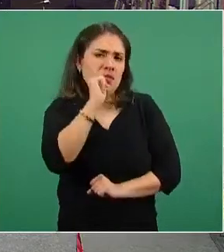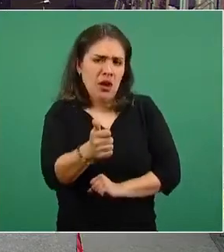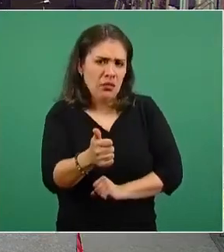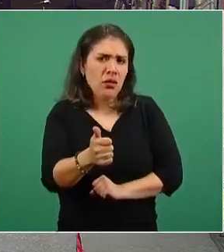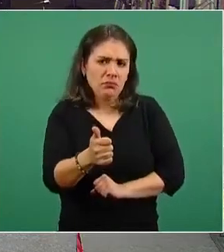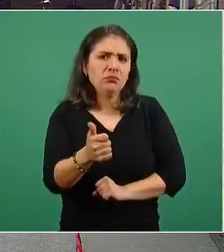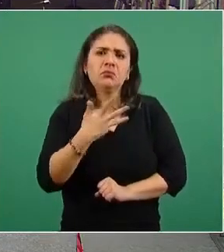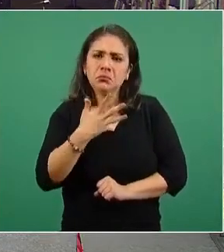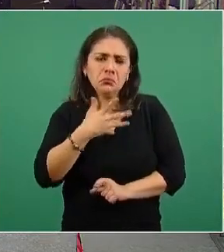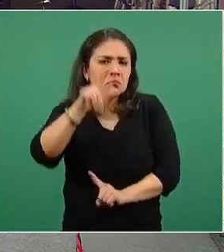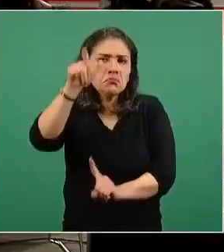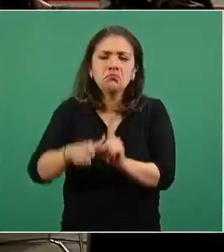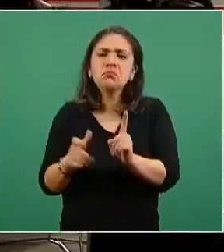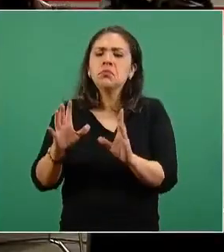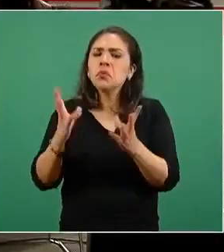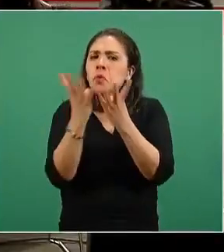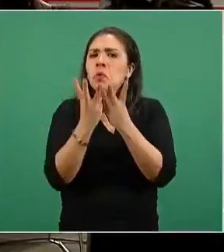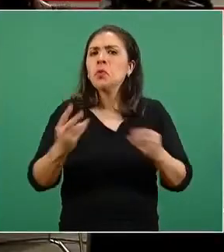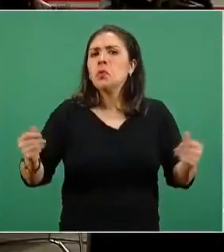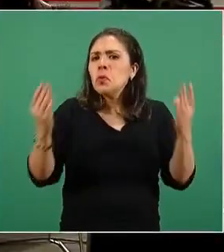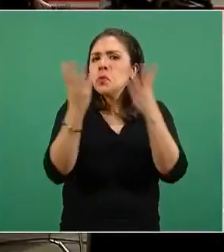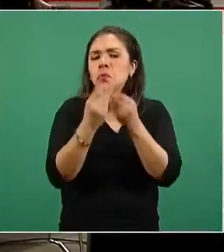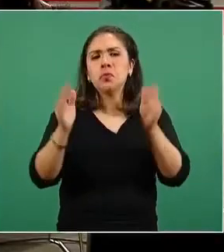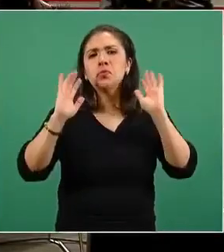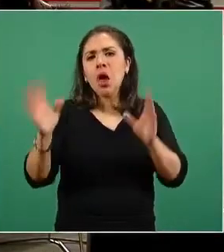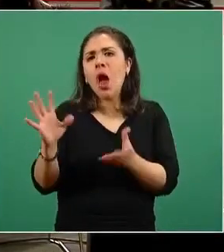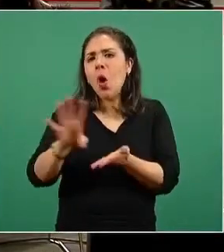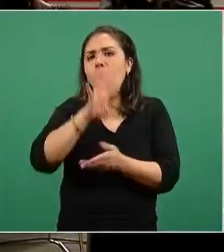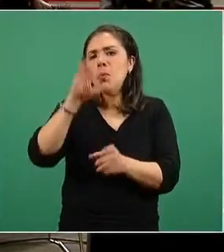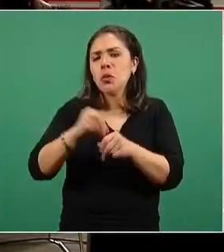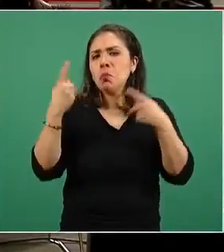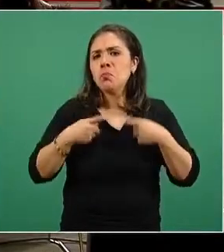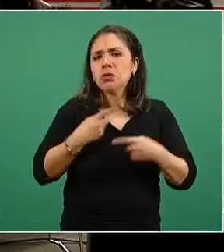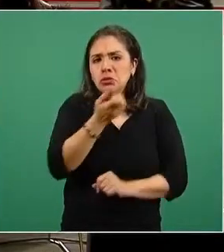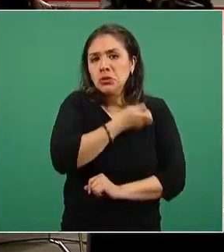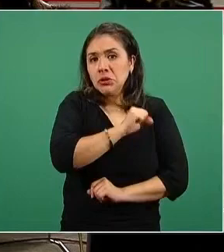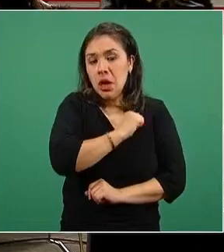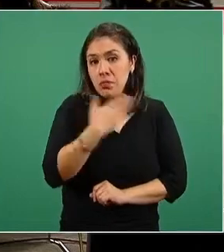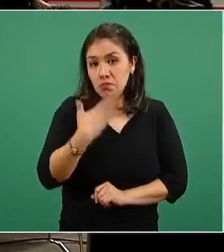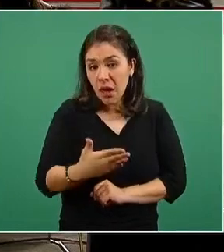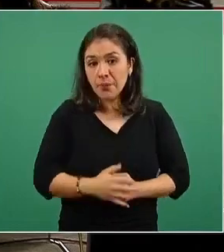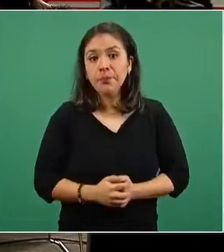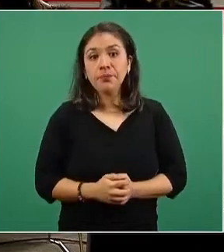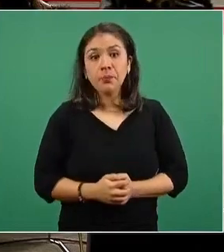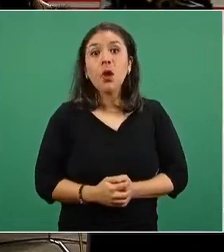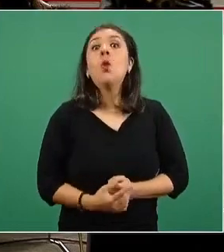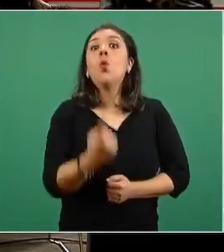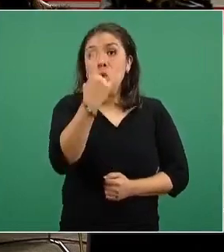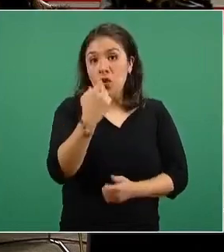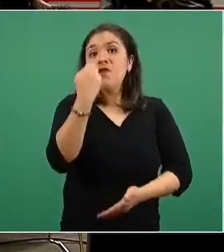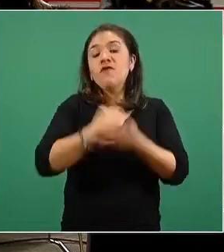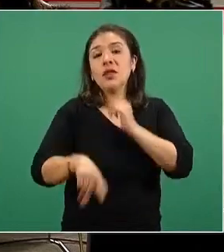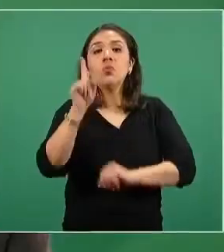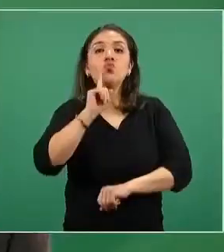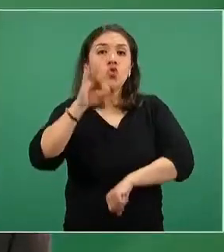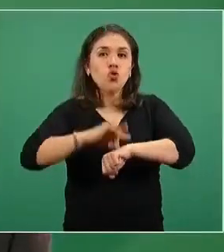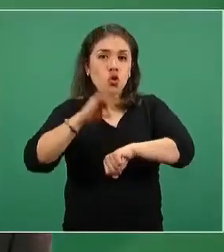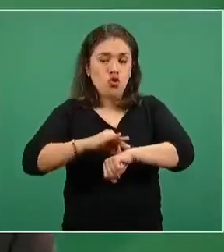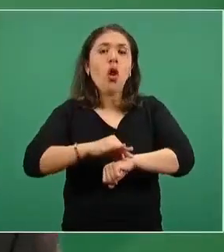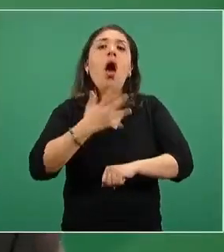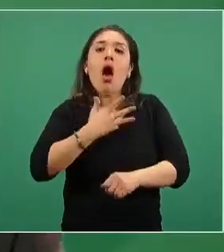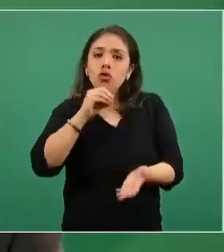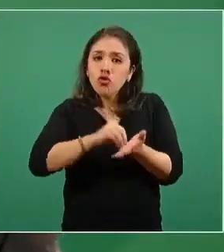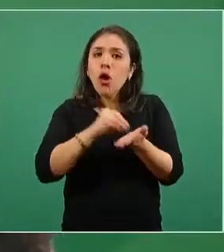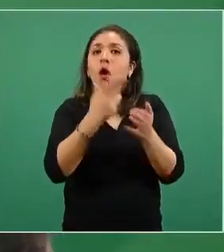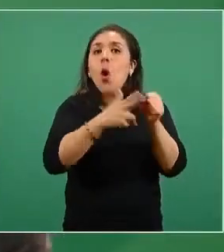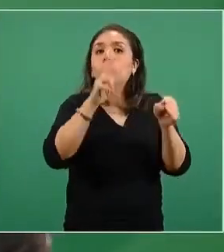ad integrum, como le llamamos en medicina, por completo a las personas. Queda todavía hospitalizada nuestra compañera médica, ojalá